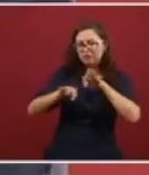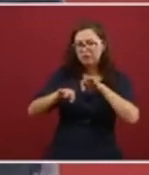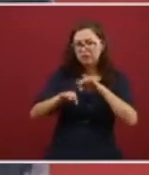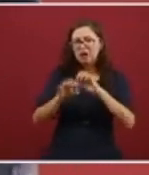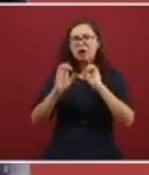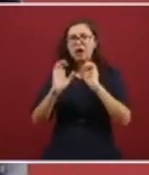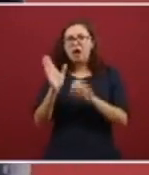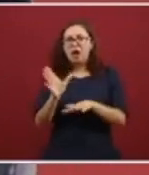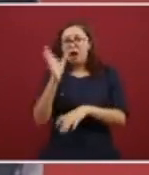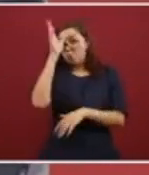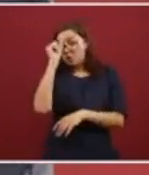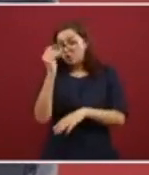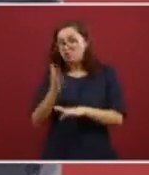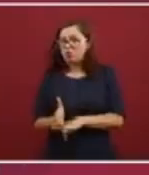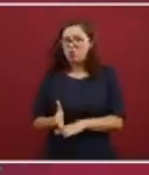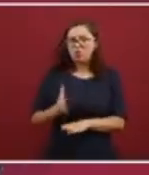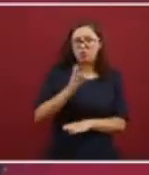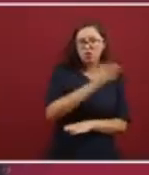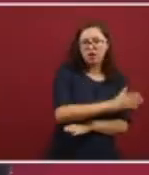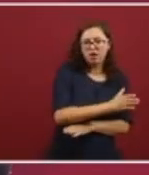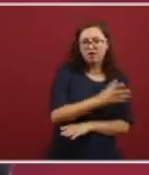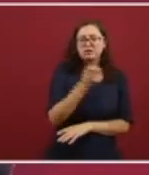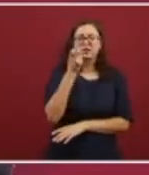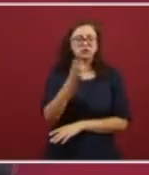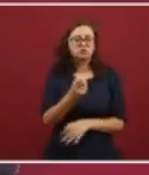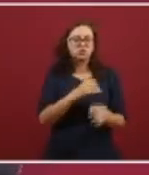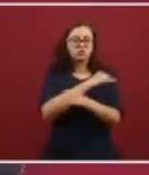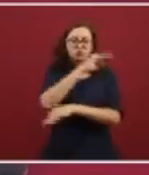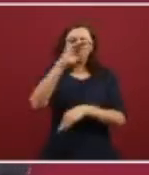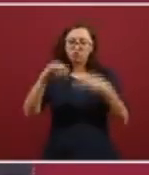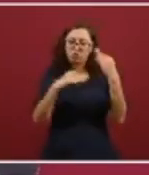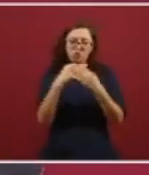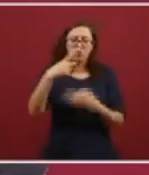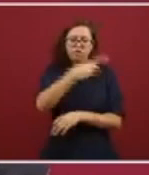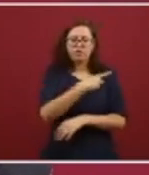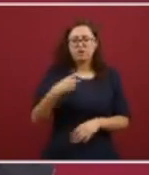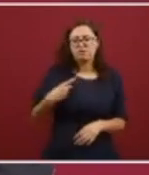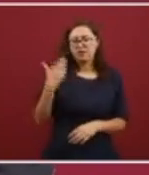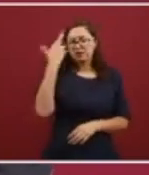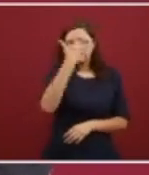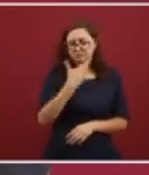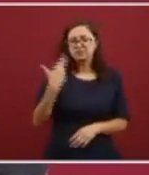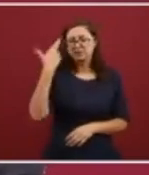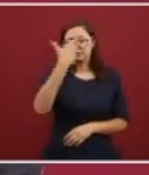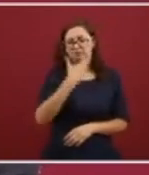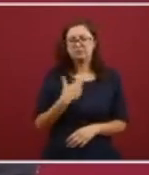convenio anterior. Eso yo les